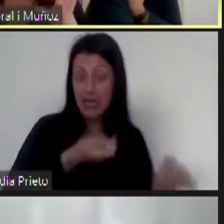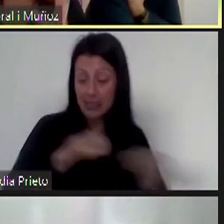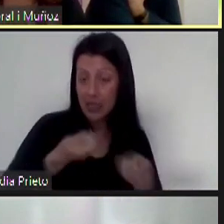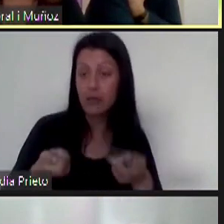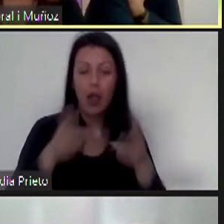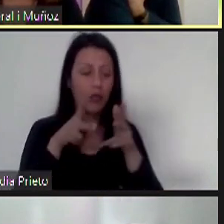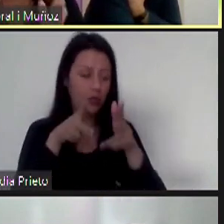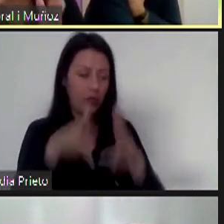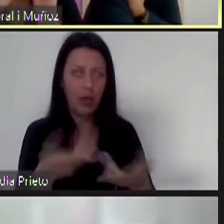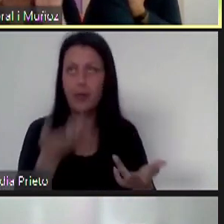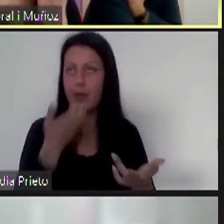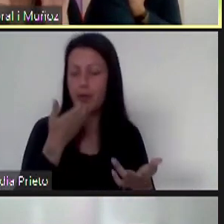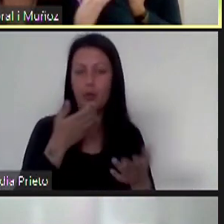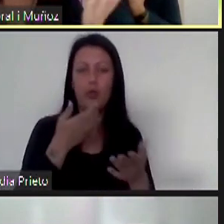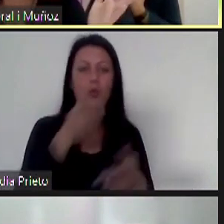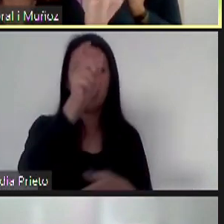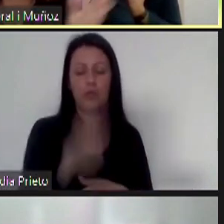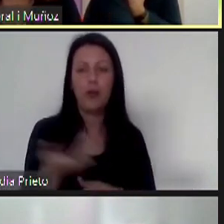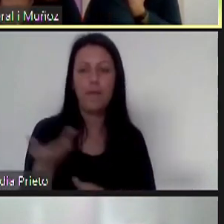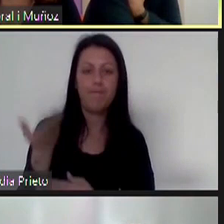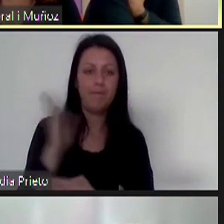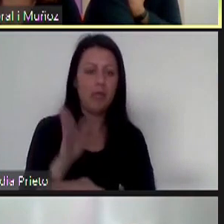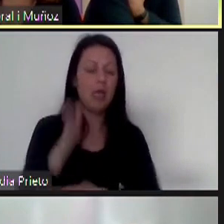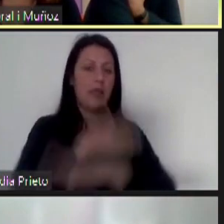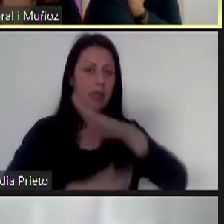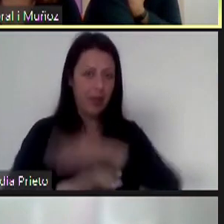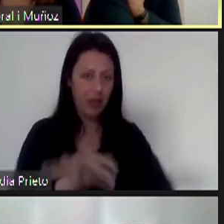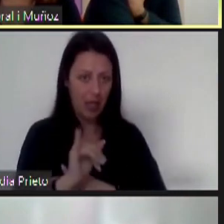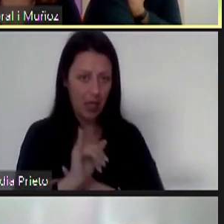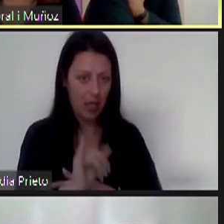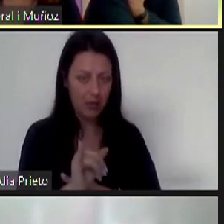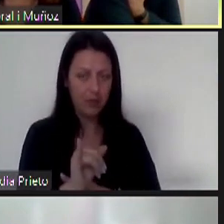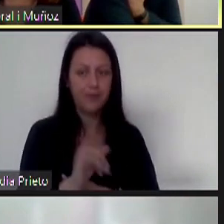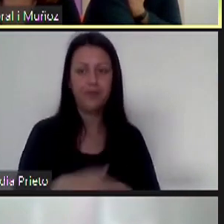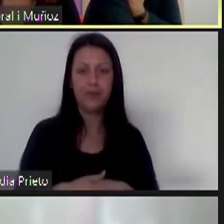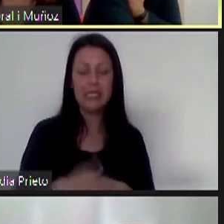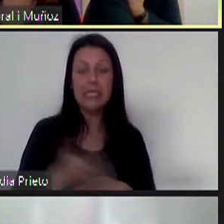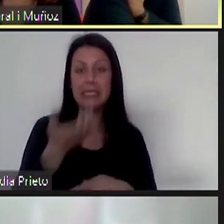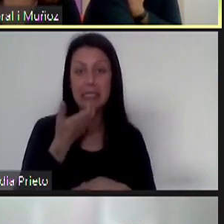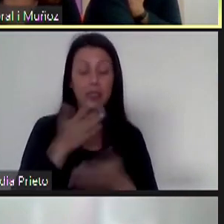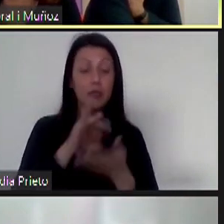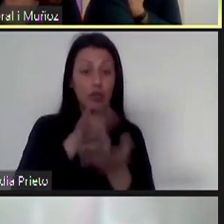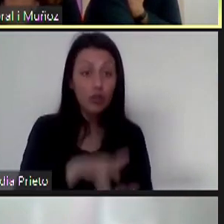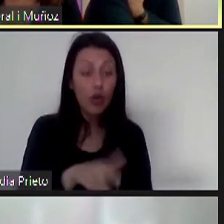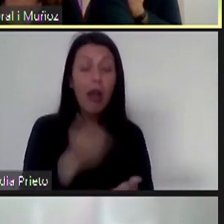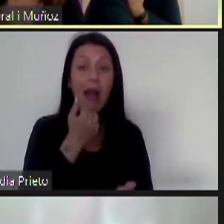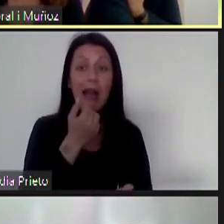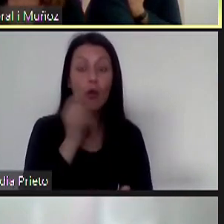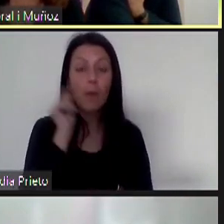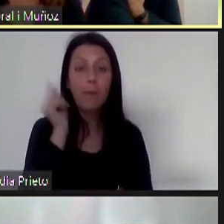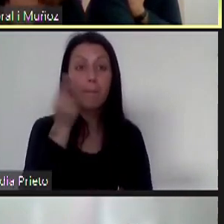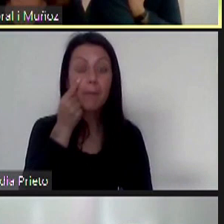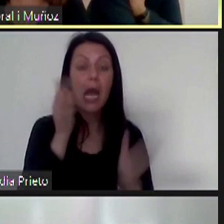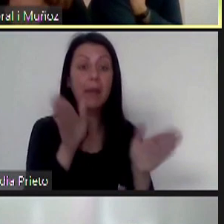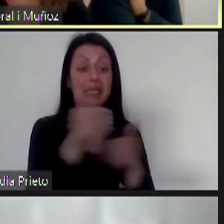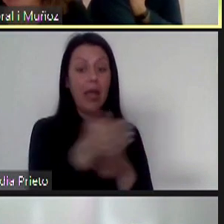la persona, si quiere, se identifique porque tiene una discapacidad y a la hora de si pasa algo, vosotros tengáis detectadas ciertas